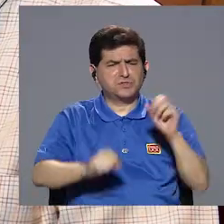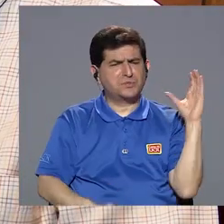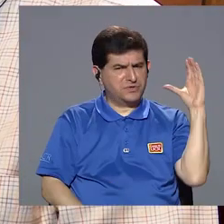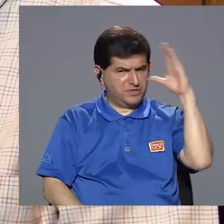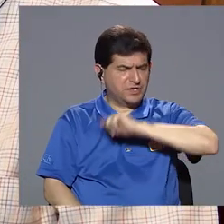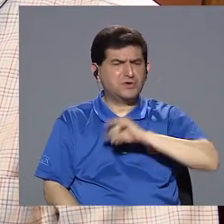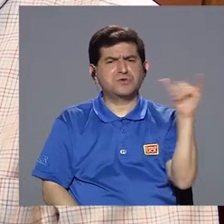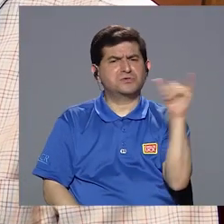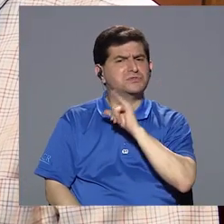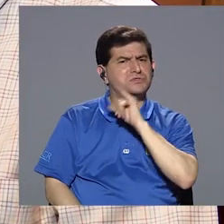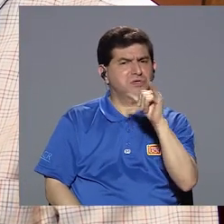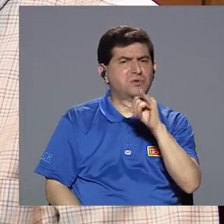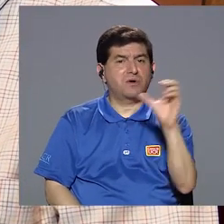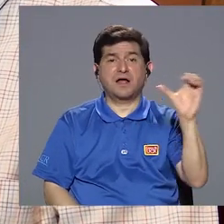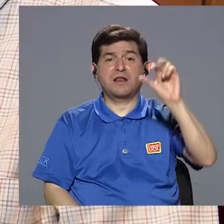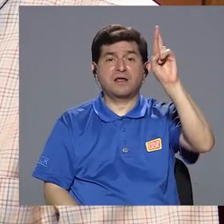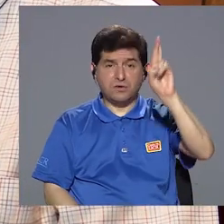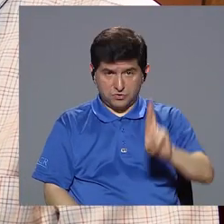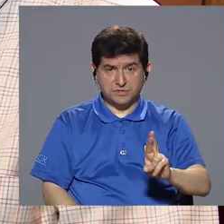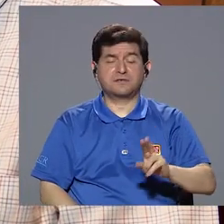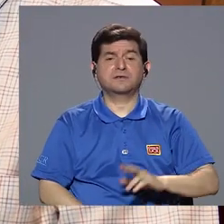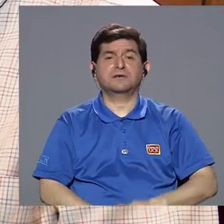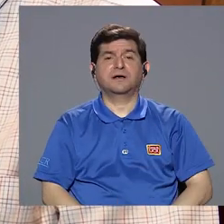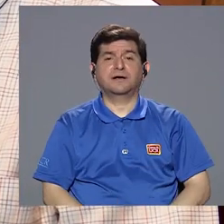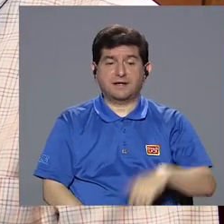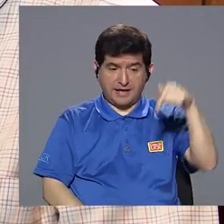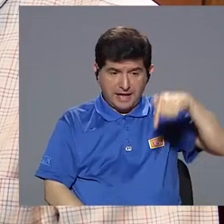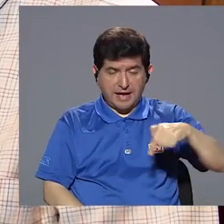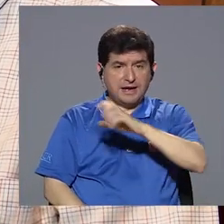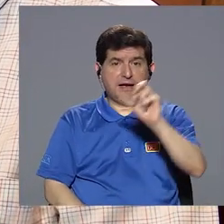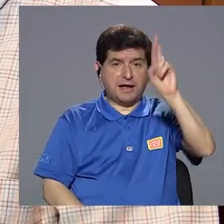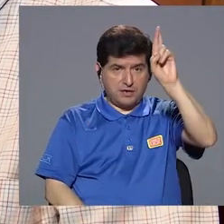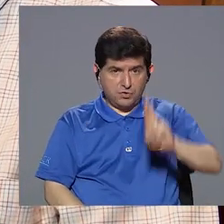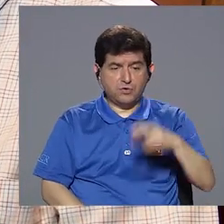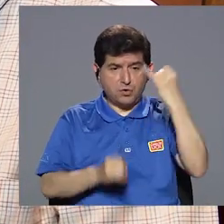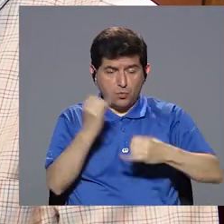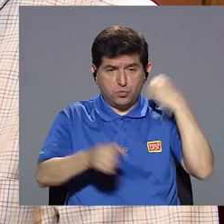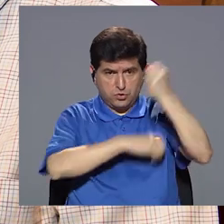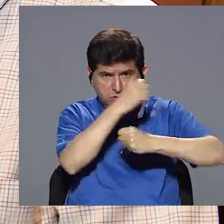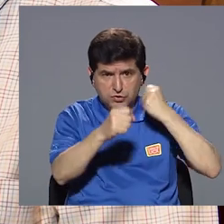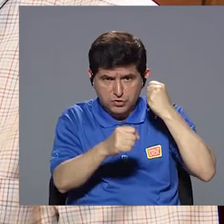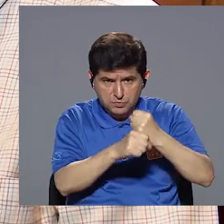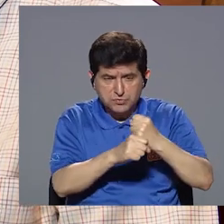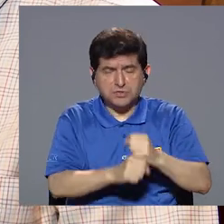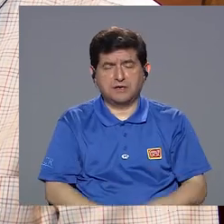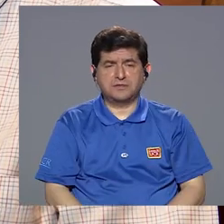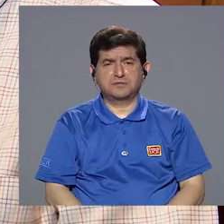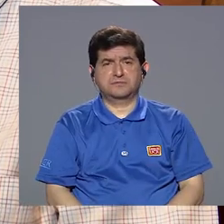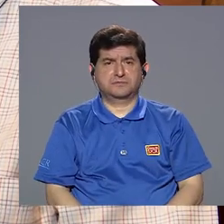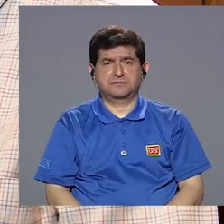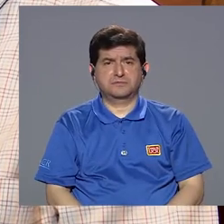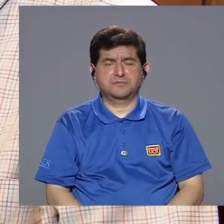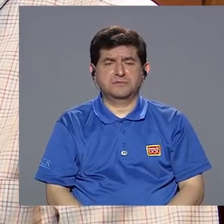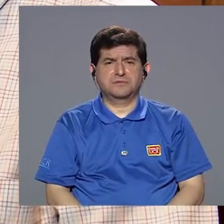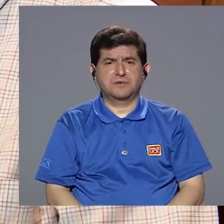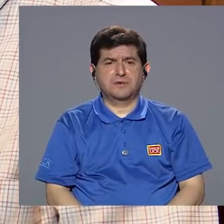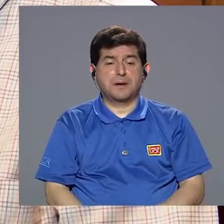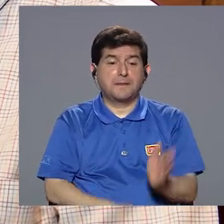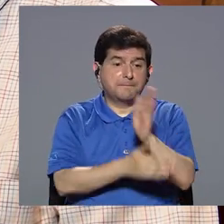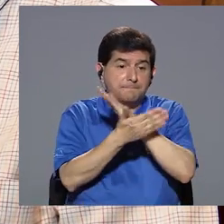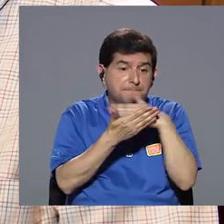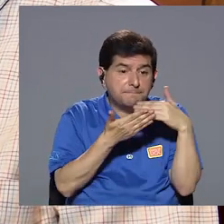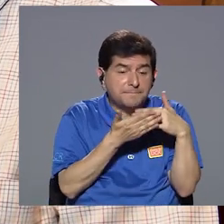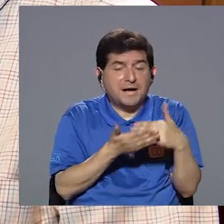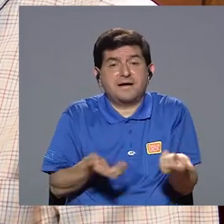que eso lo podemos notar también en costa rica en costa rica en los últimos años en las últimas décadas